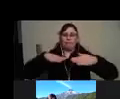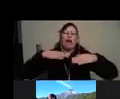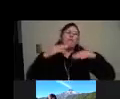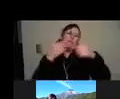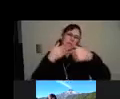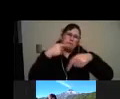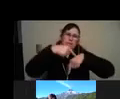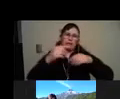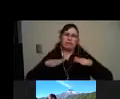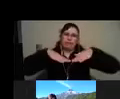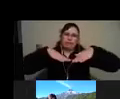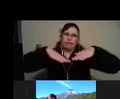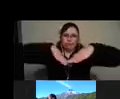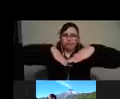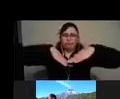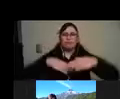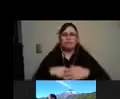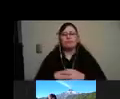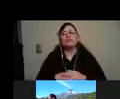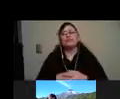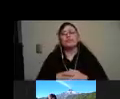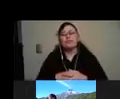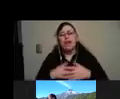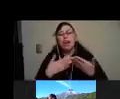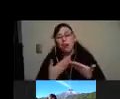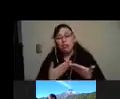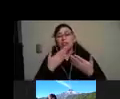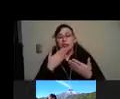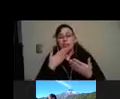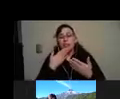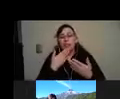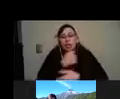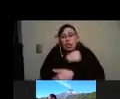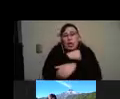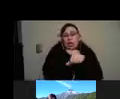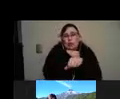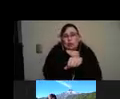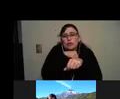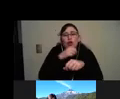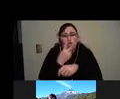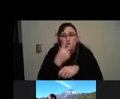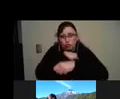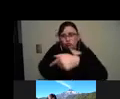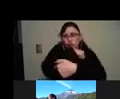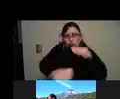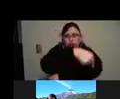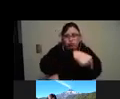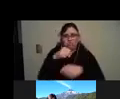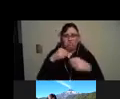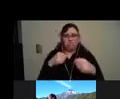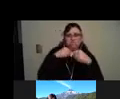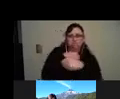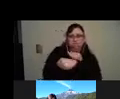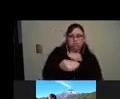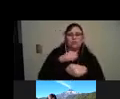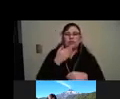Punta de pie en equinovaro, ¿ya? Flexión mantenida de codo con brazo en aducción y puño mantenido. Y